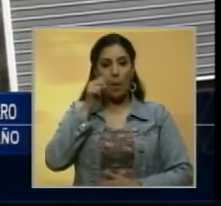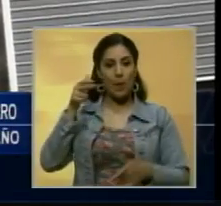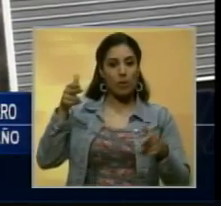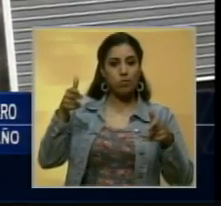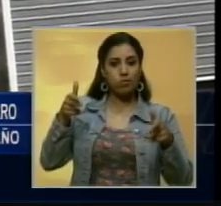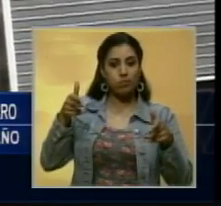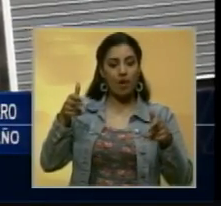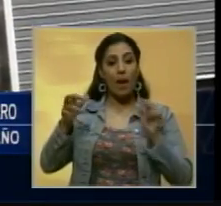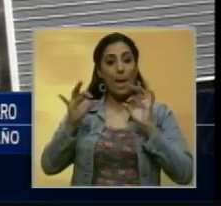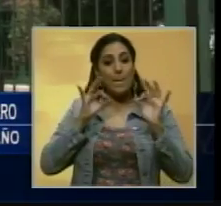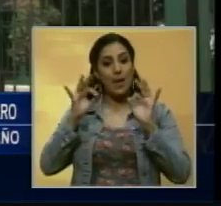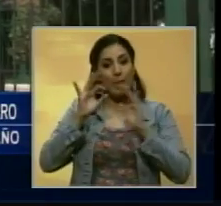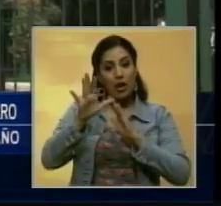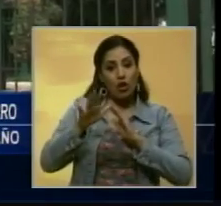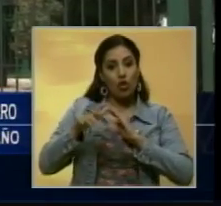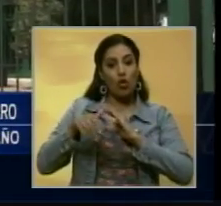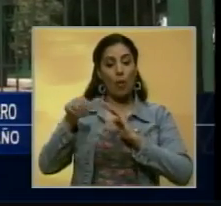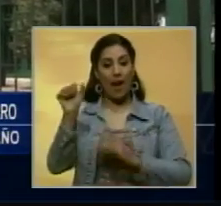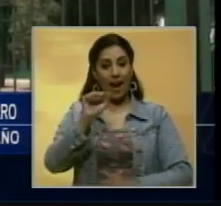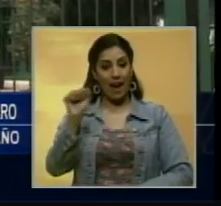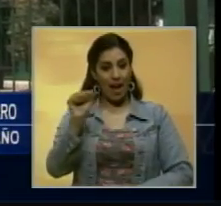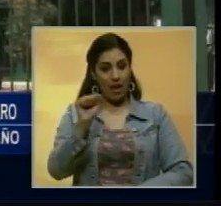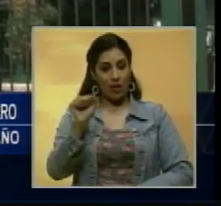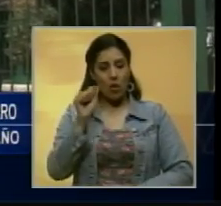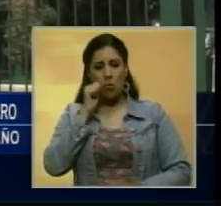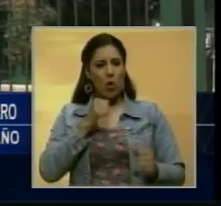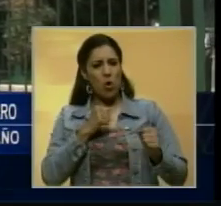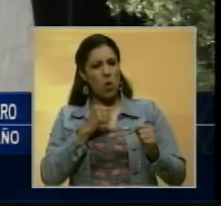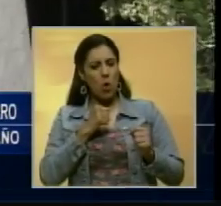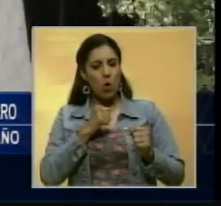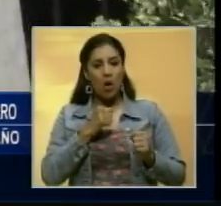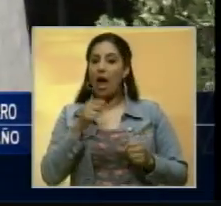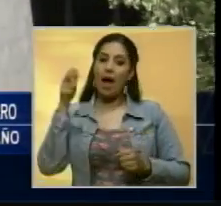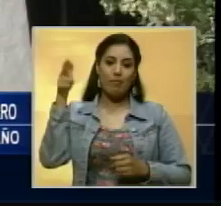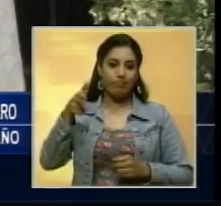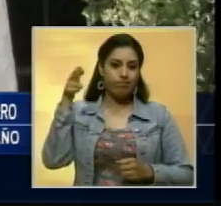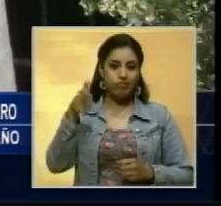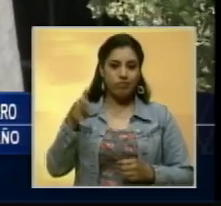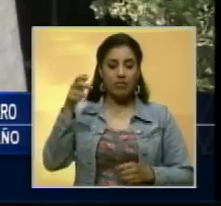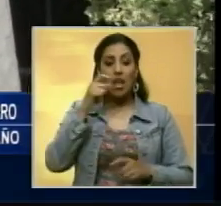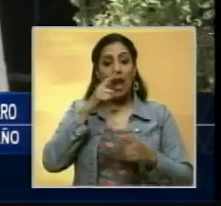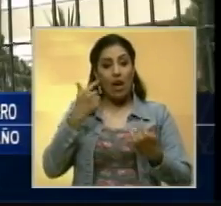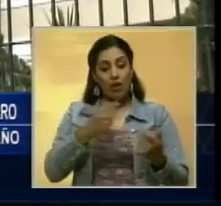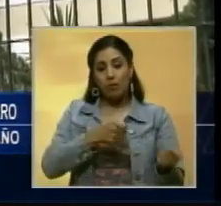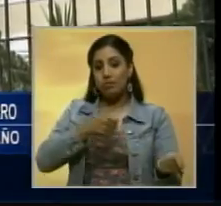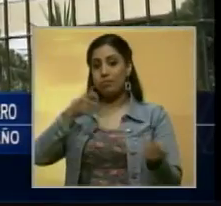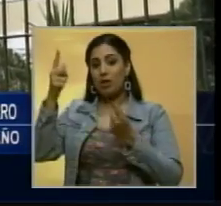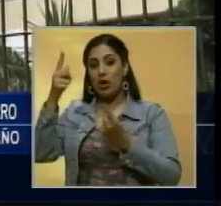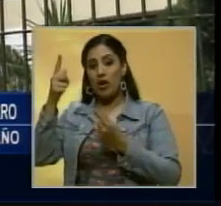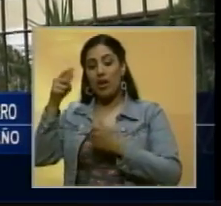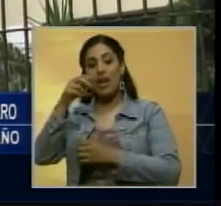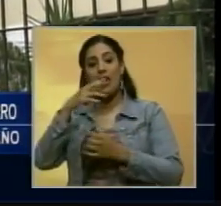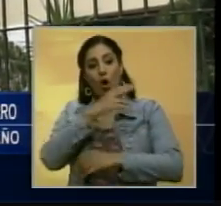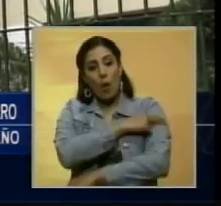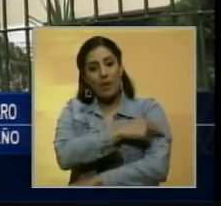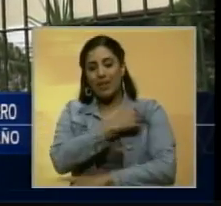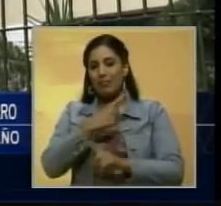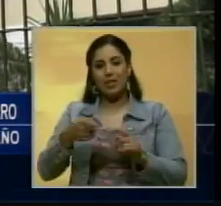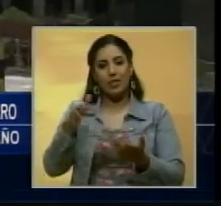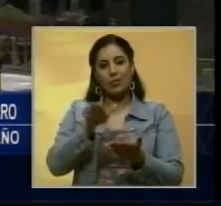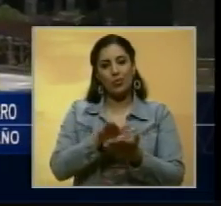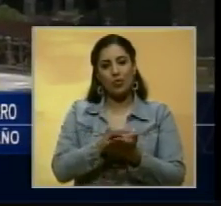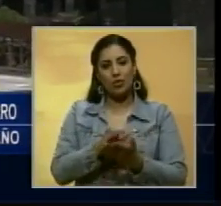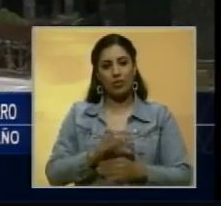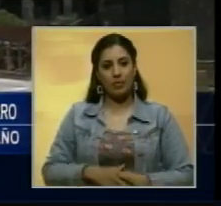armados, quienes intentaron despojarla de su vehículo. Opuso resistencia y le dispararon. Fue trasladada a un centro de salud, pero llegó sin